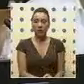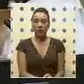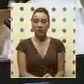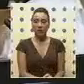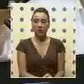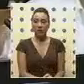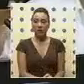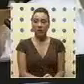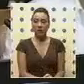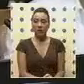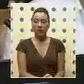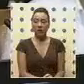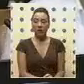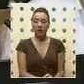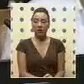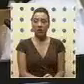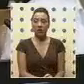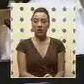Luego,